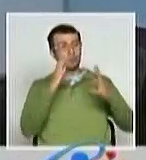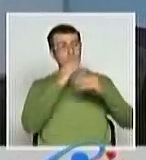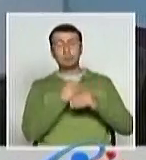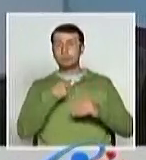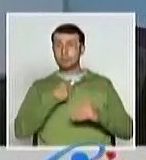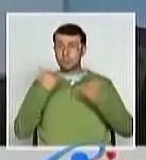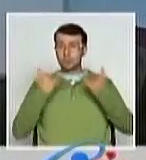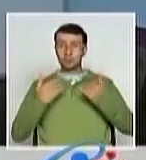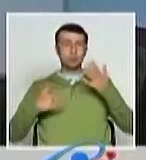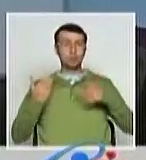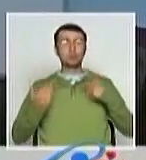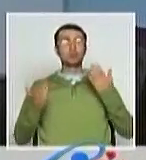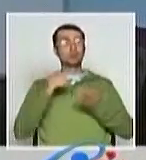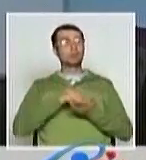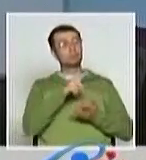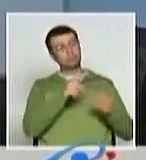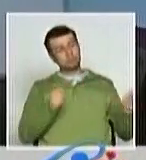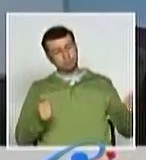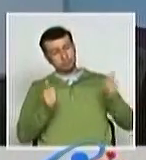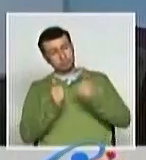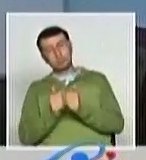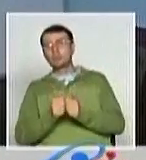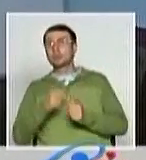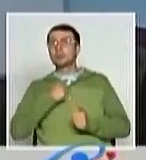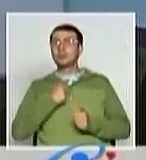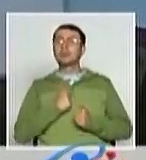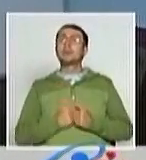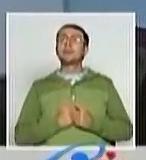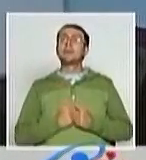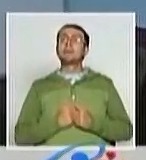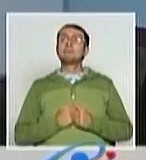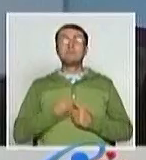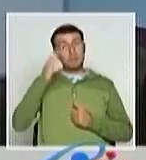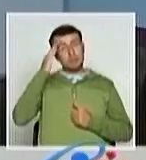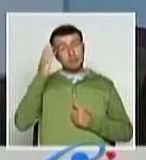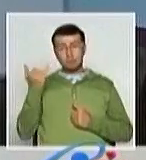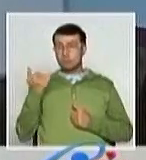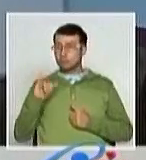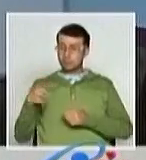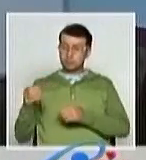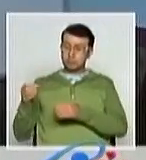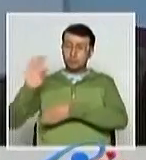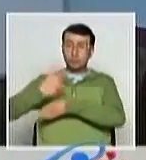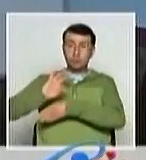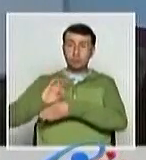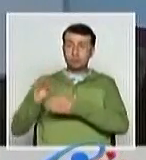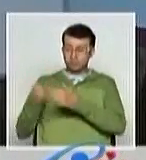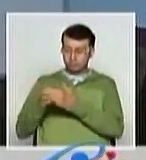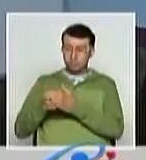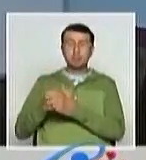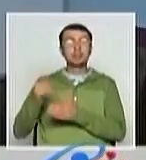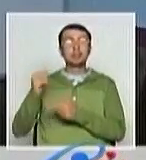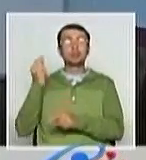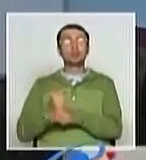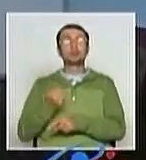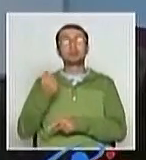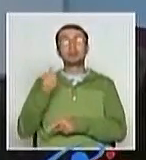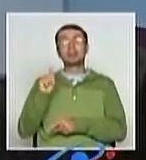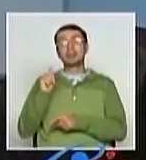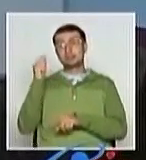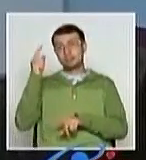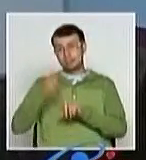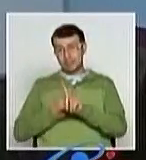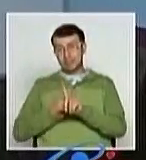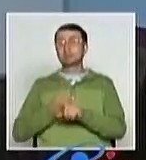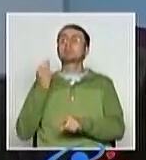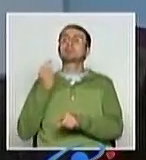estar acá en su programa conexión vital teniendo presente que ya nuestra fundación clínica de la felicidad Está cumpliendo 10 meses en los